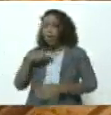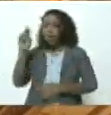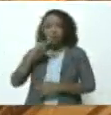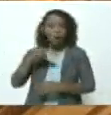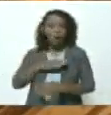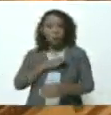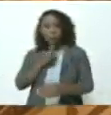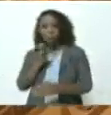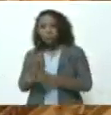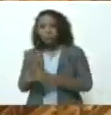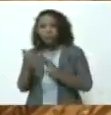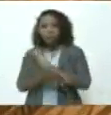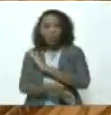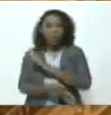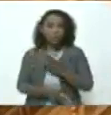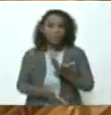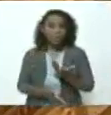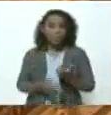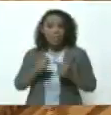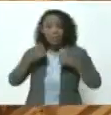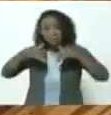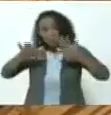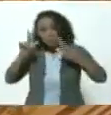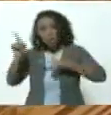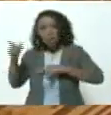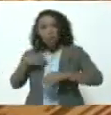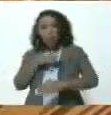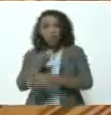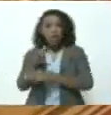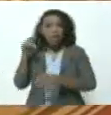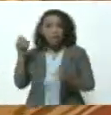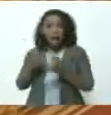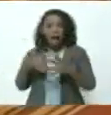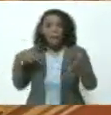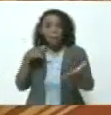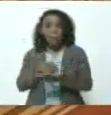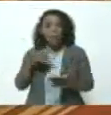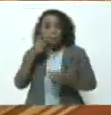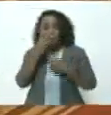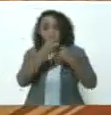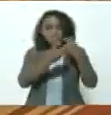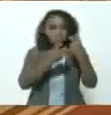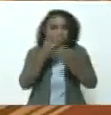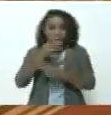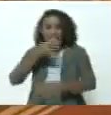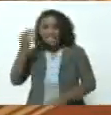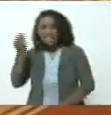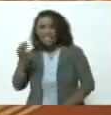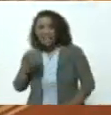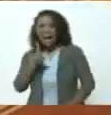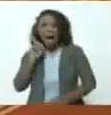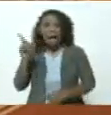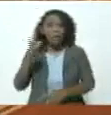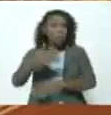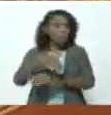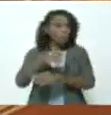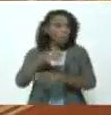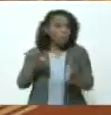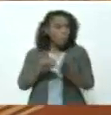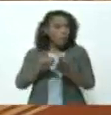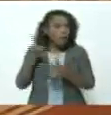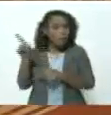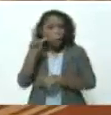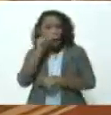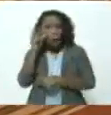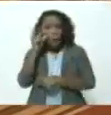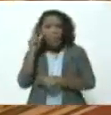ido. Y por supuesto, cuando estuve en ese campo, que hicimos el recorrido real, donde estos hombres estuvieron,